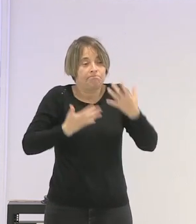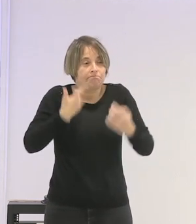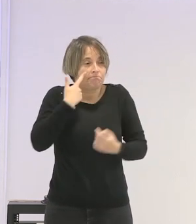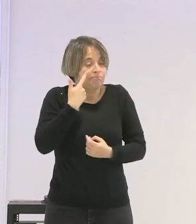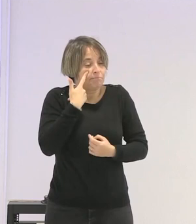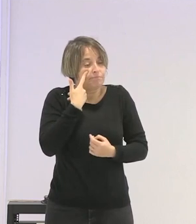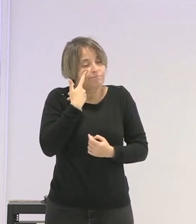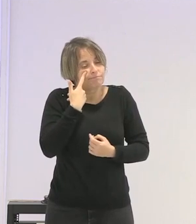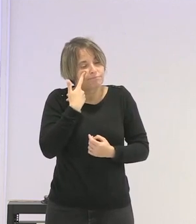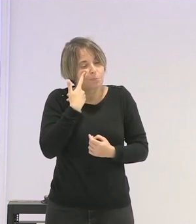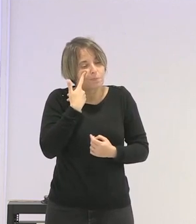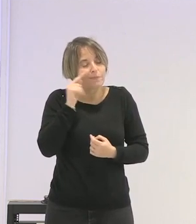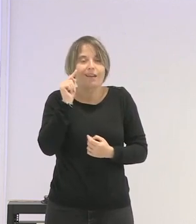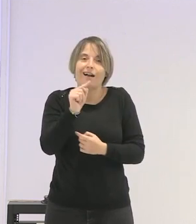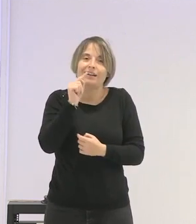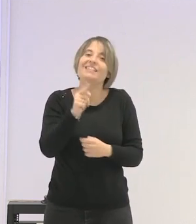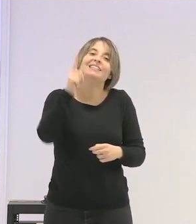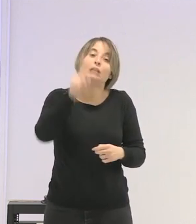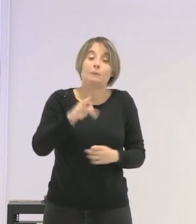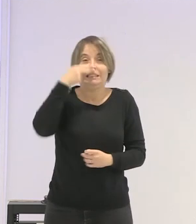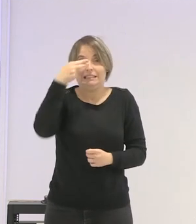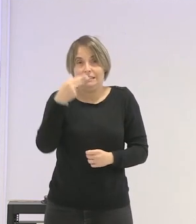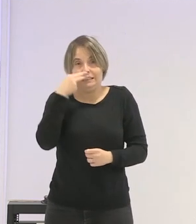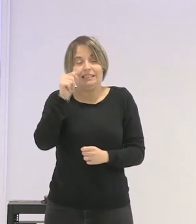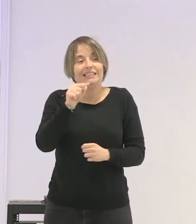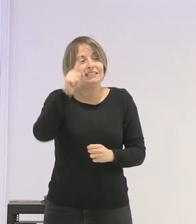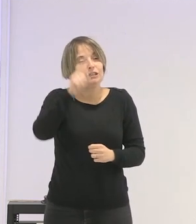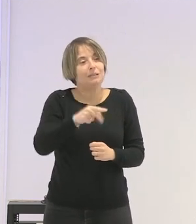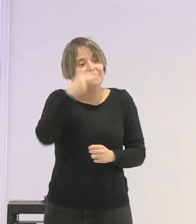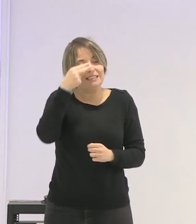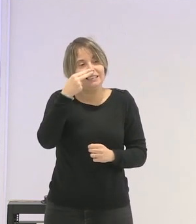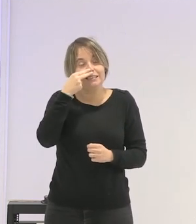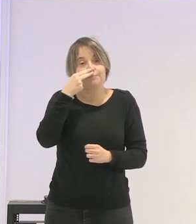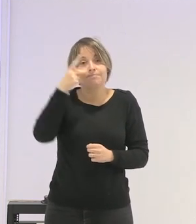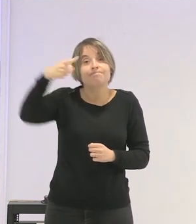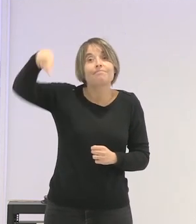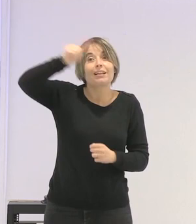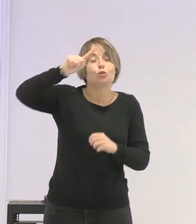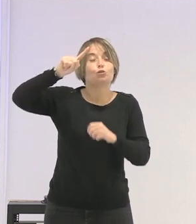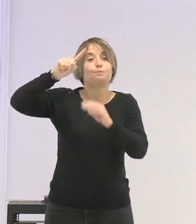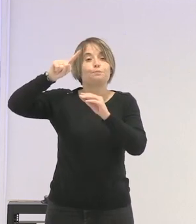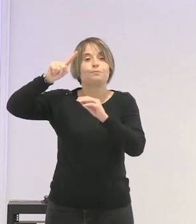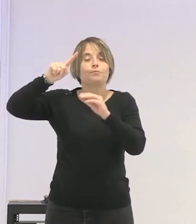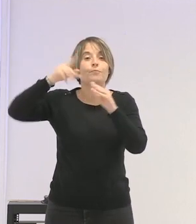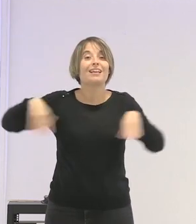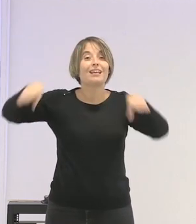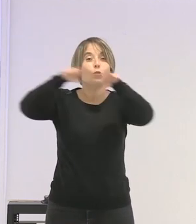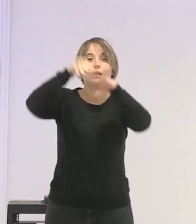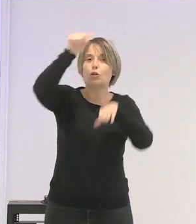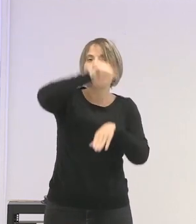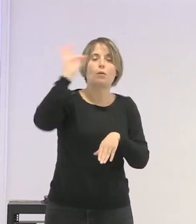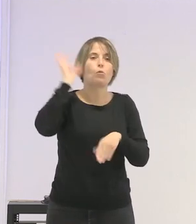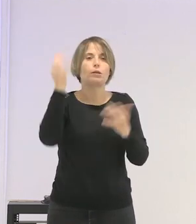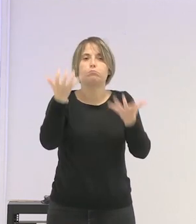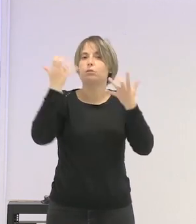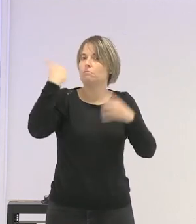también hay un elemento ahí que yo creo que también es interesante, que es, para ellos la igualdad entre hombres y mujeres ya está